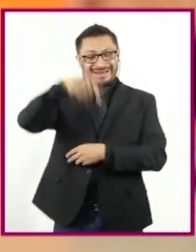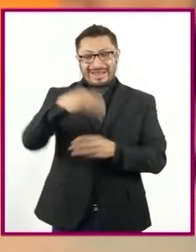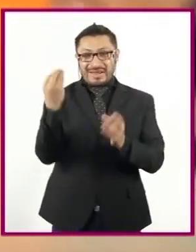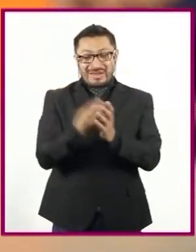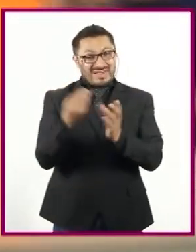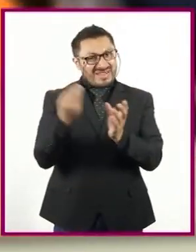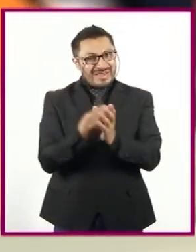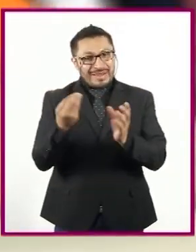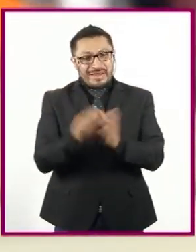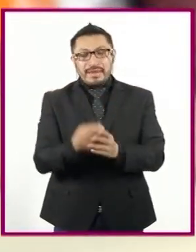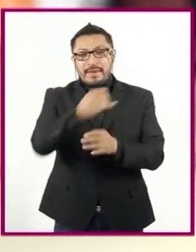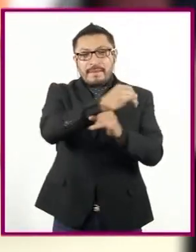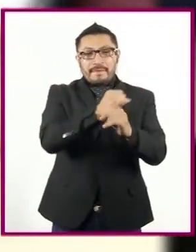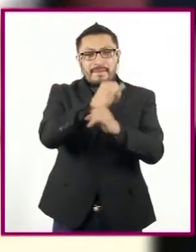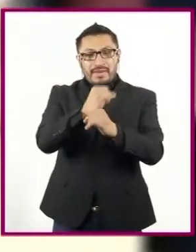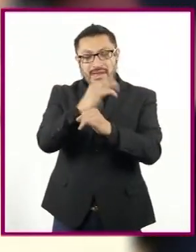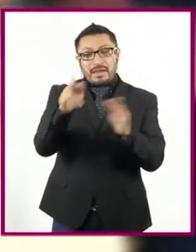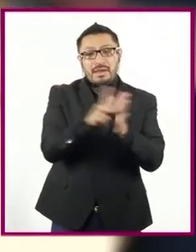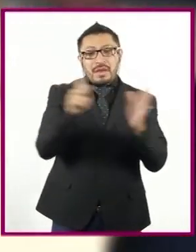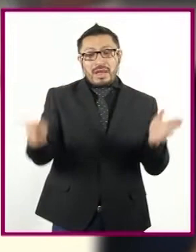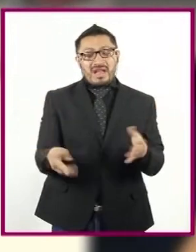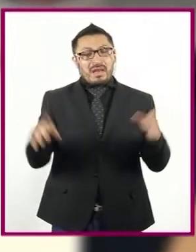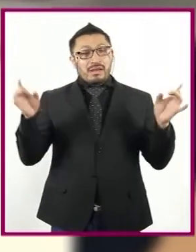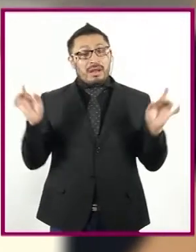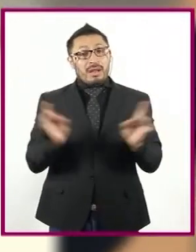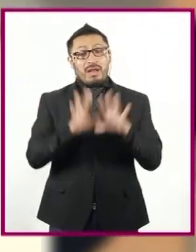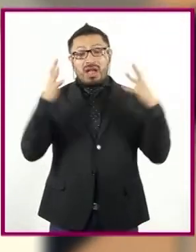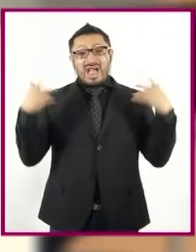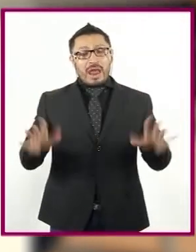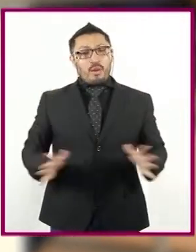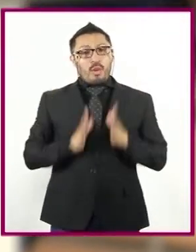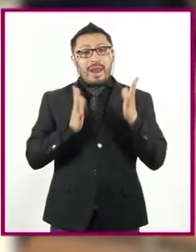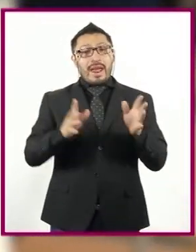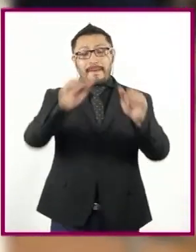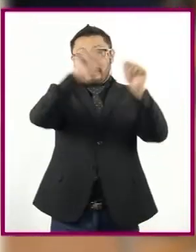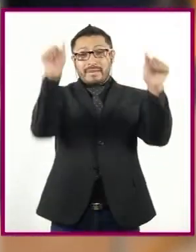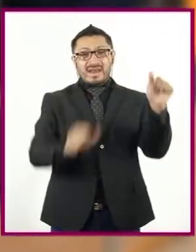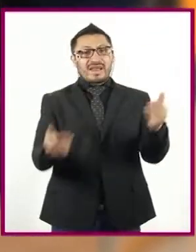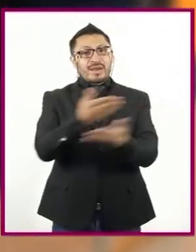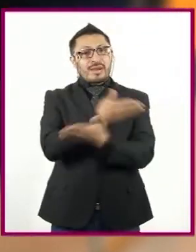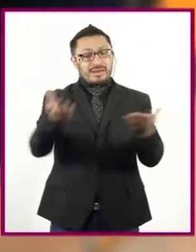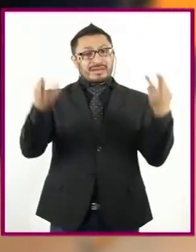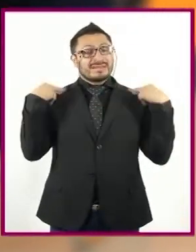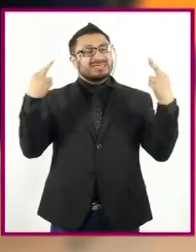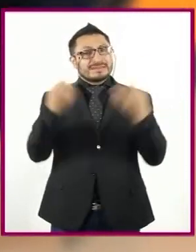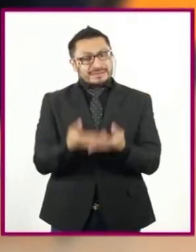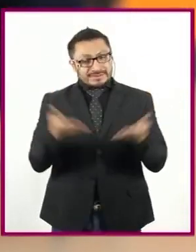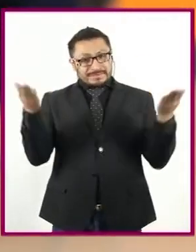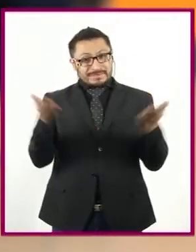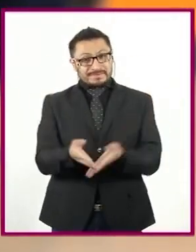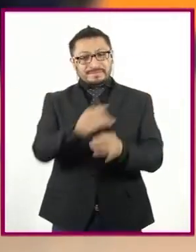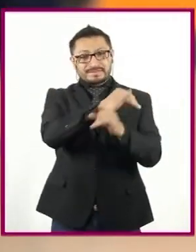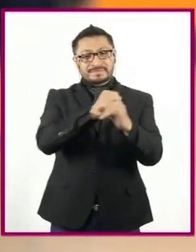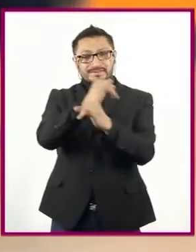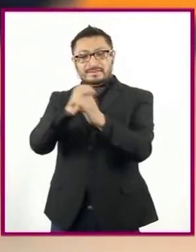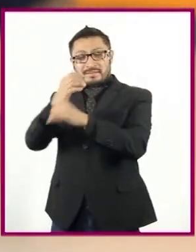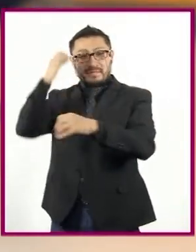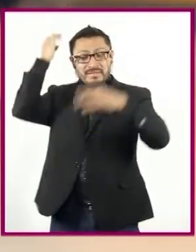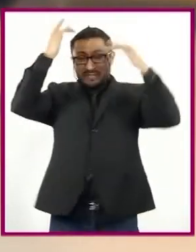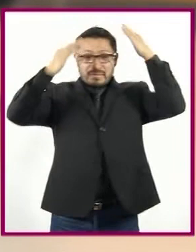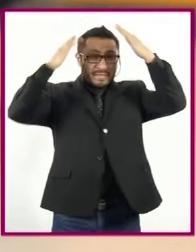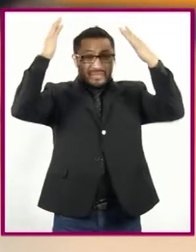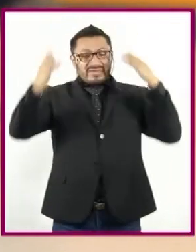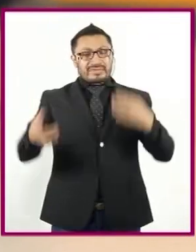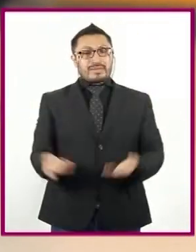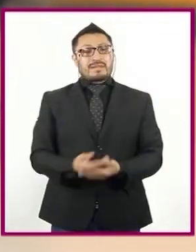de investigación periodística Impactarte con el arte. Con ustedes, sus docentes, investigadores creativos, Guerrero